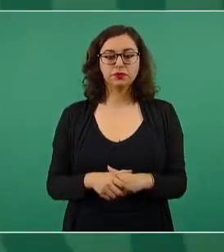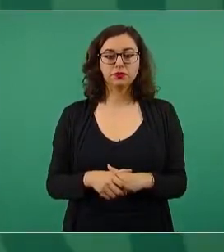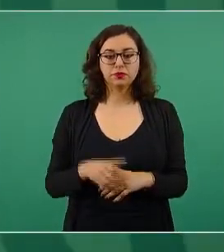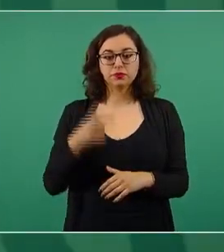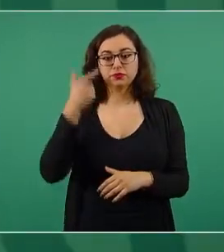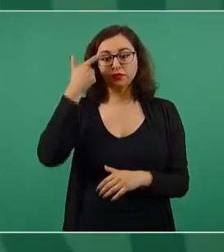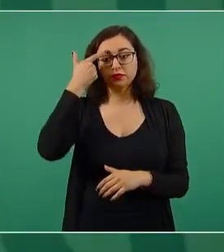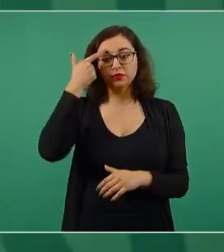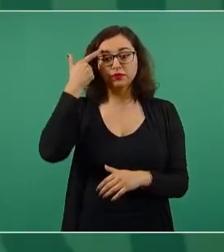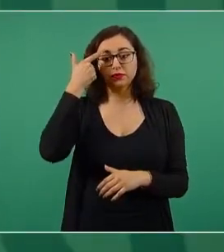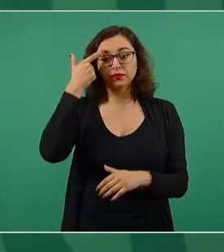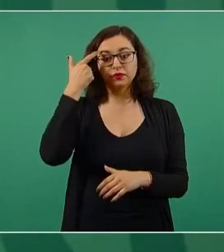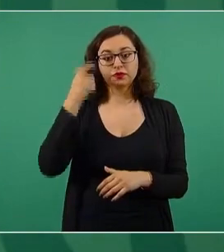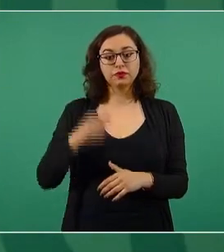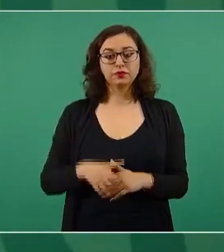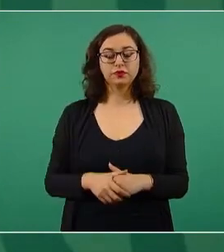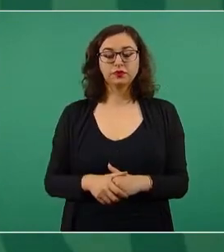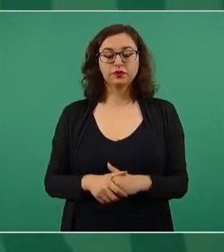Que